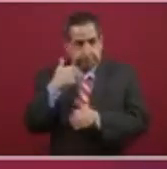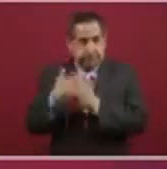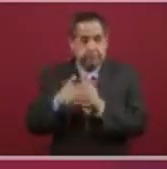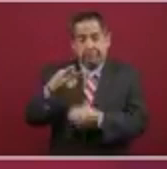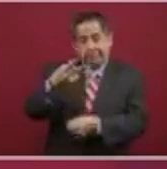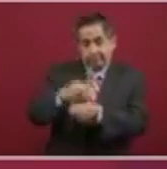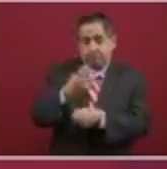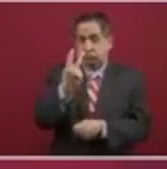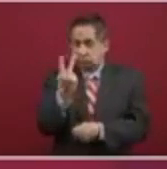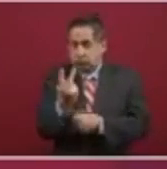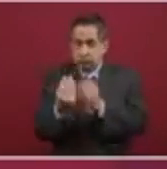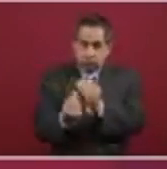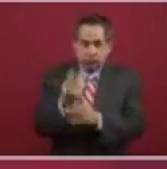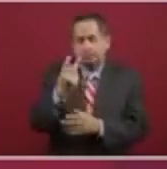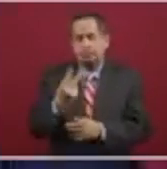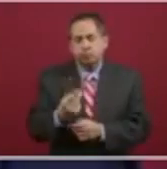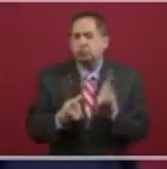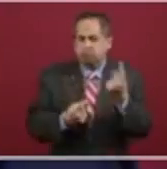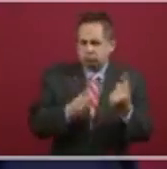Además,